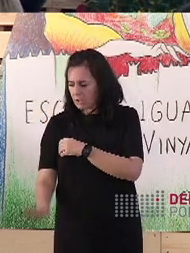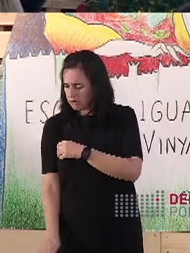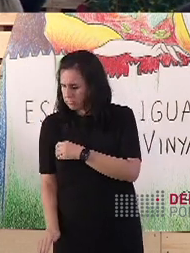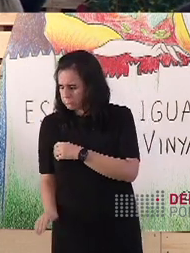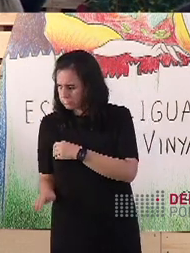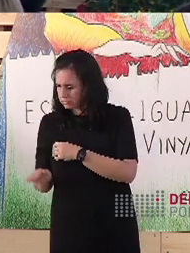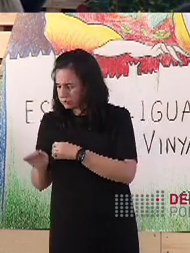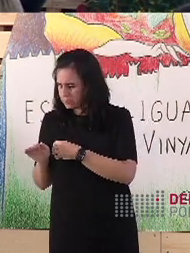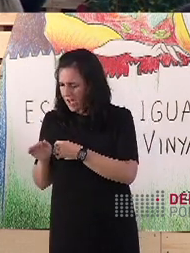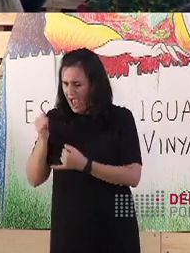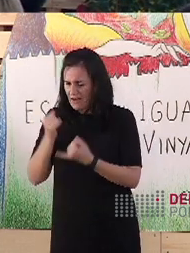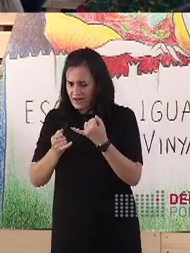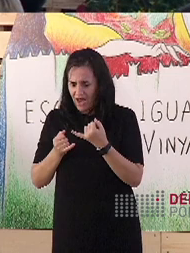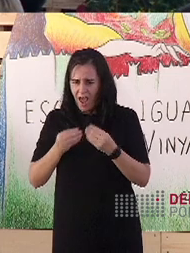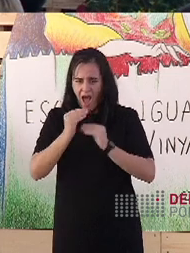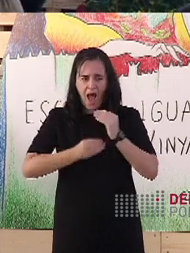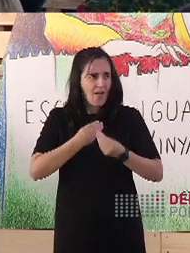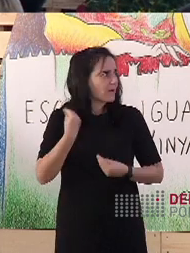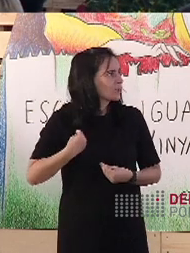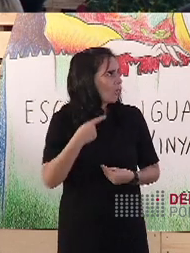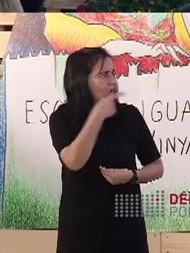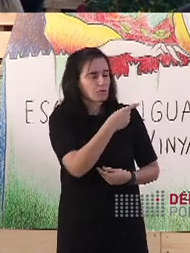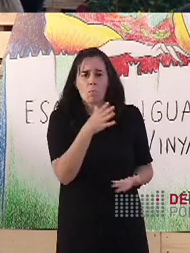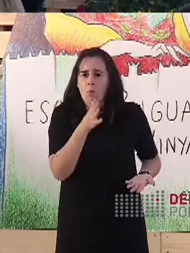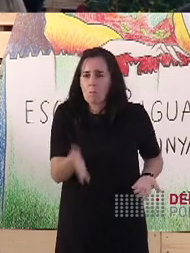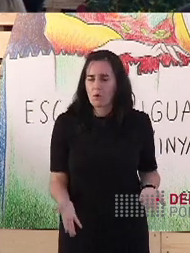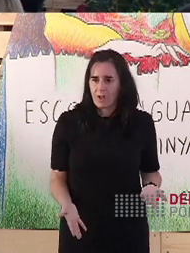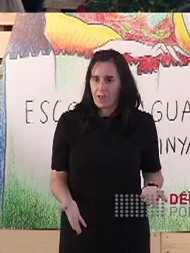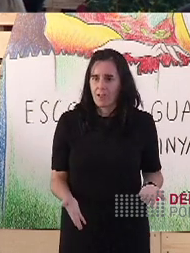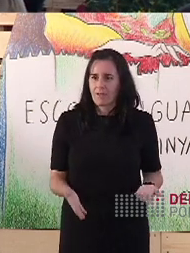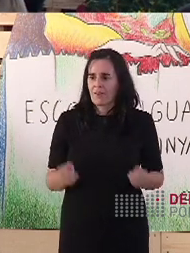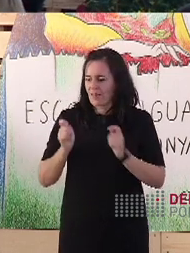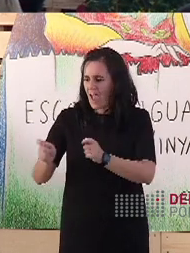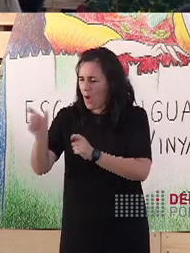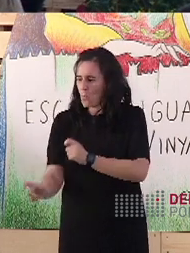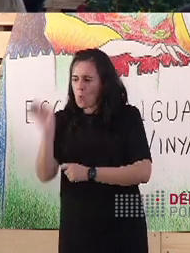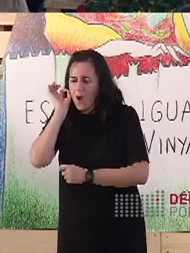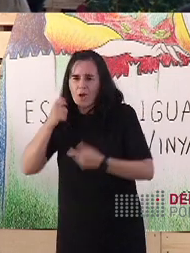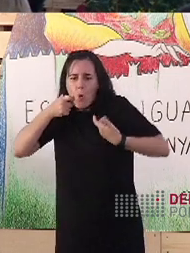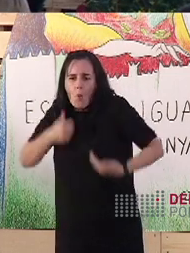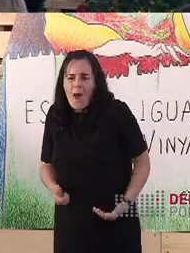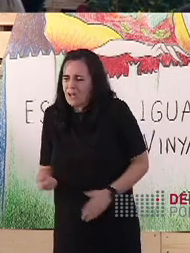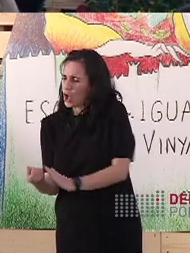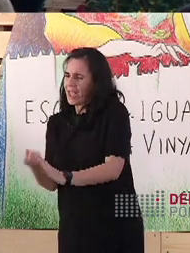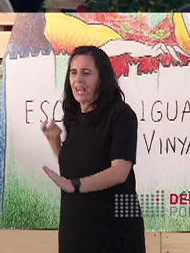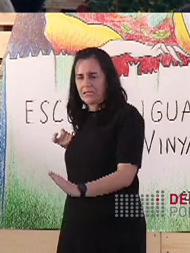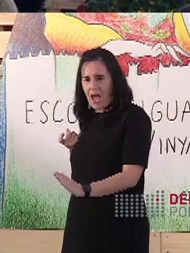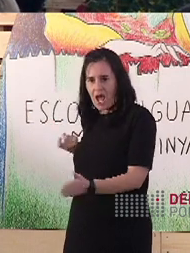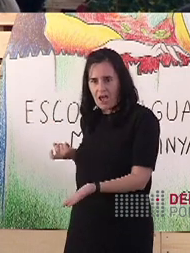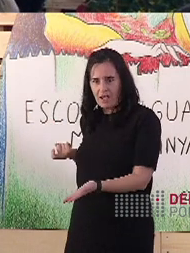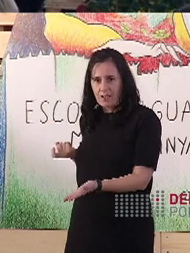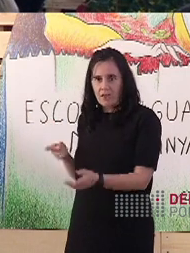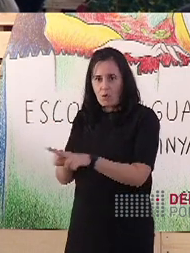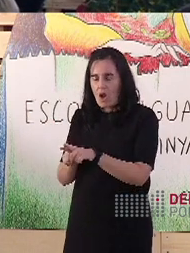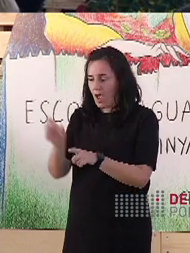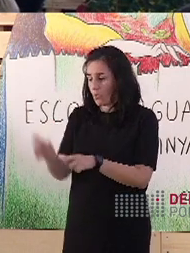hombre llega a deshumanizar tanto a una persona que estés viendo que está en una situación de vulnerabilidad absoluta, que te está relatando